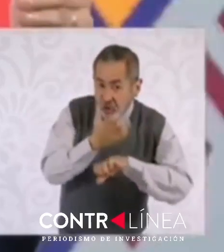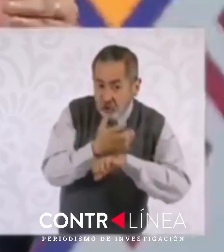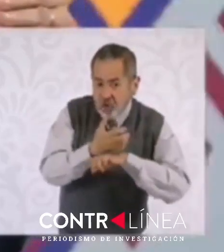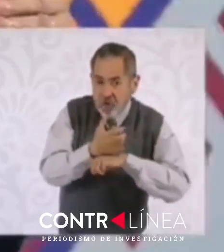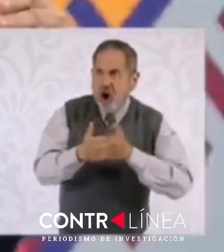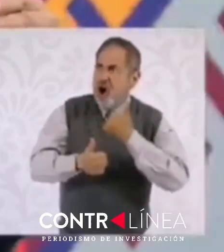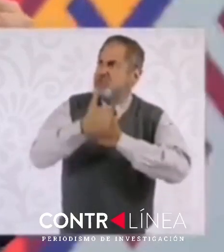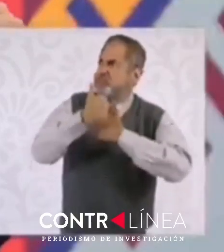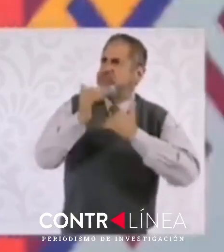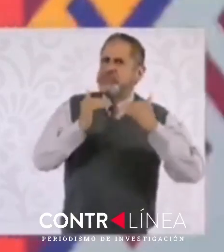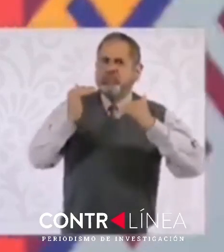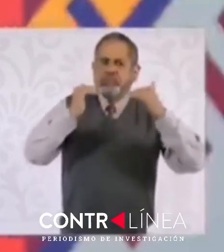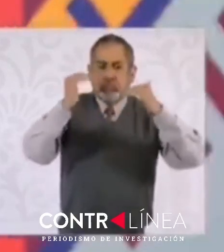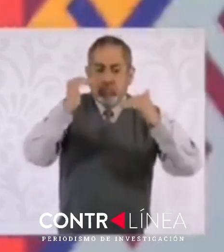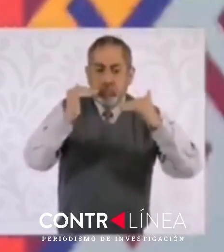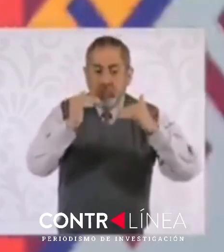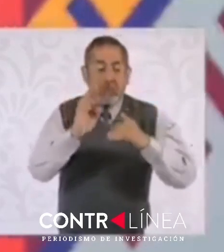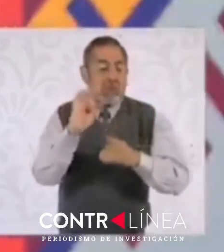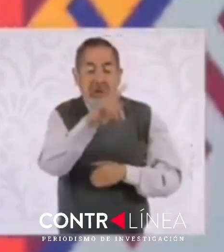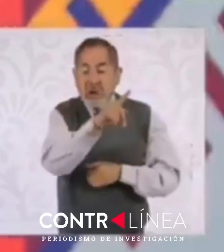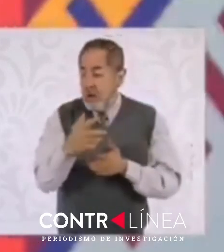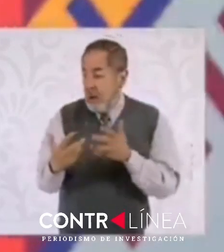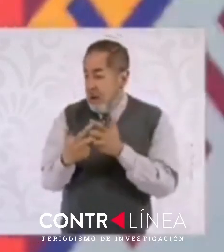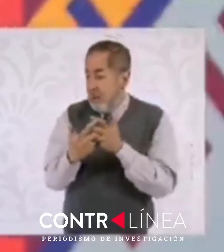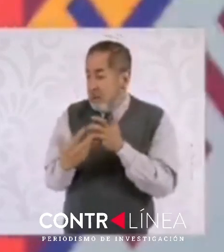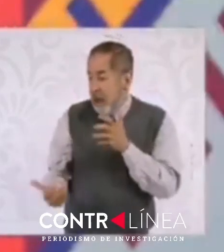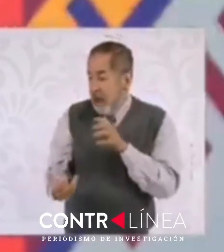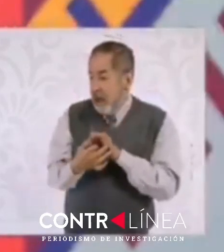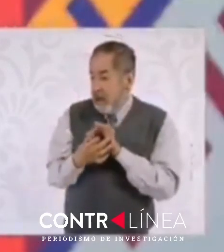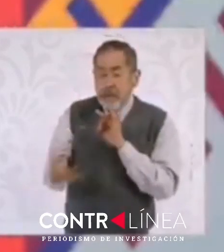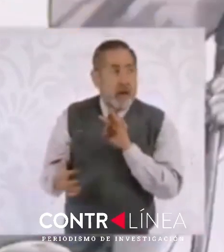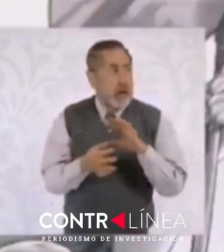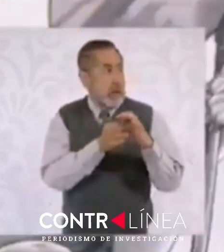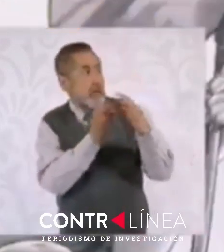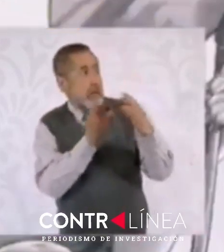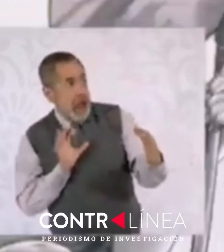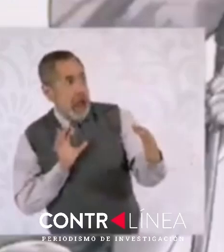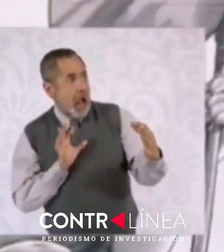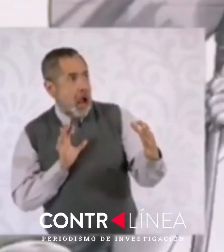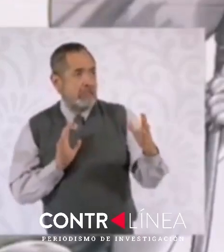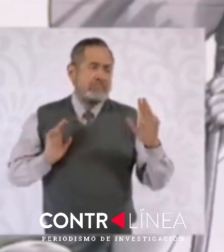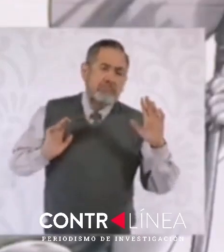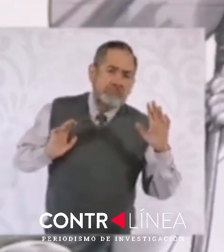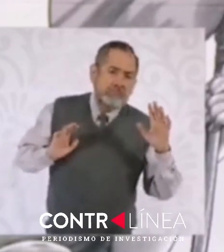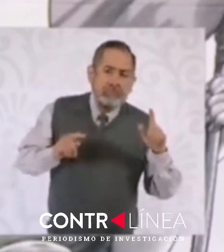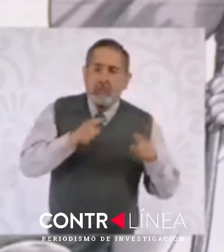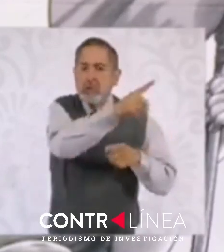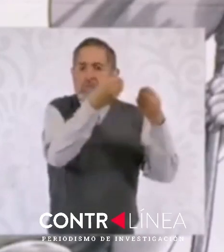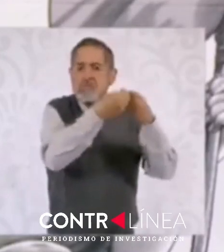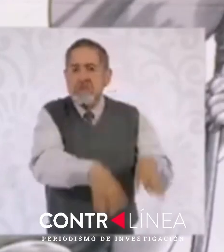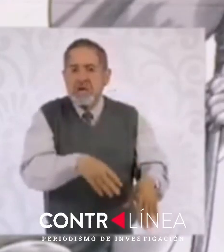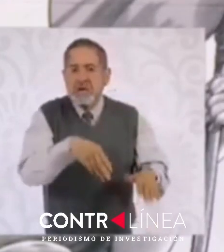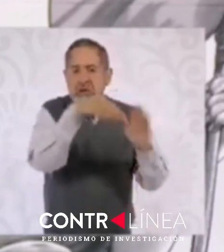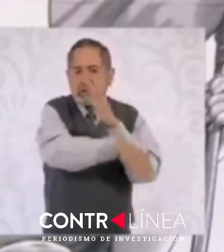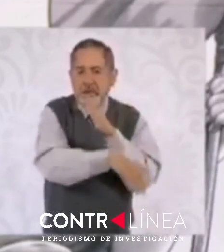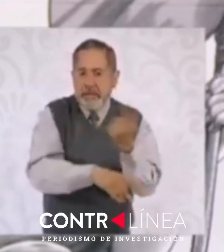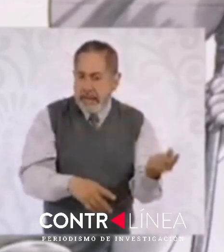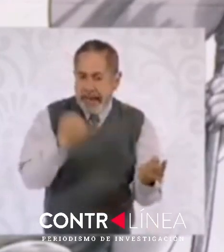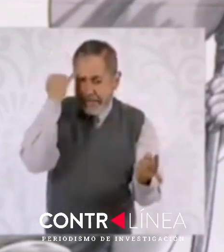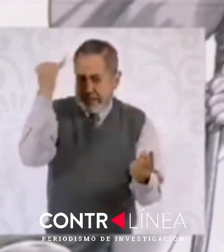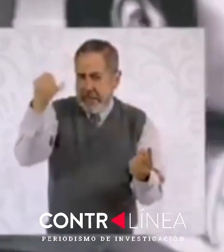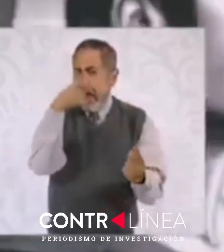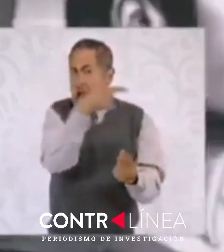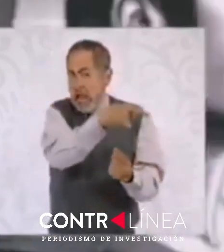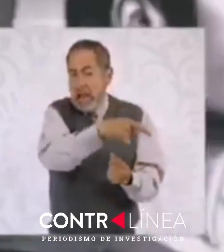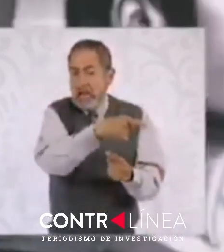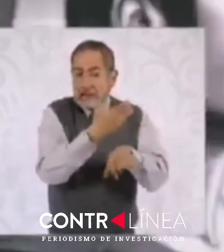el costo y entonces vas a perder competitividad. Dicho de otro modo, está en el interés estratégico de Estados Unidos